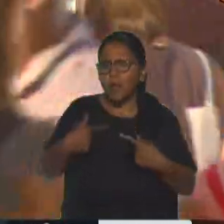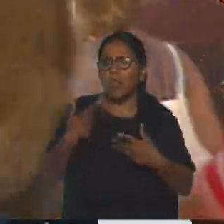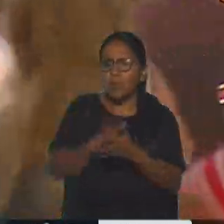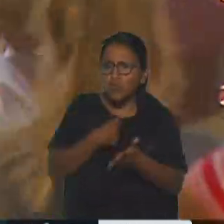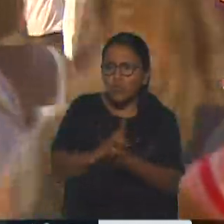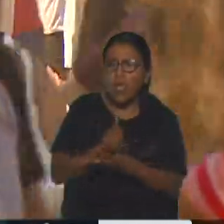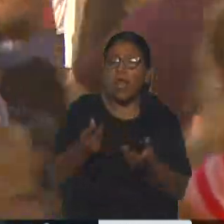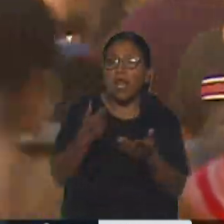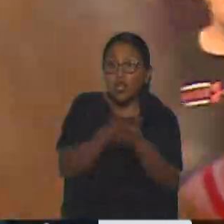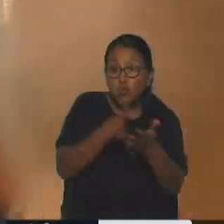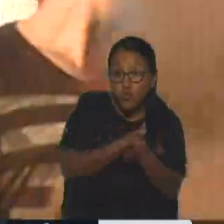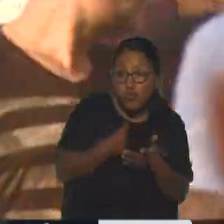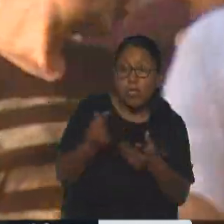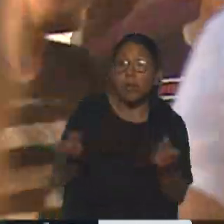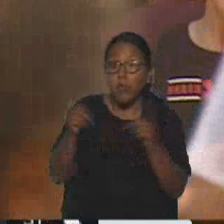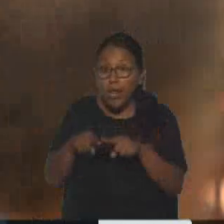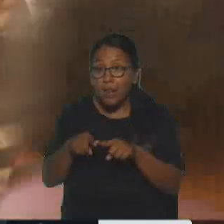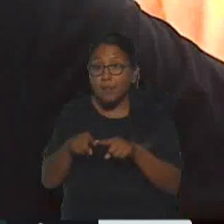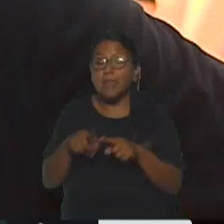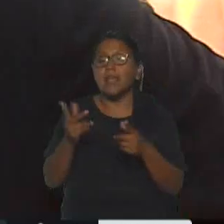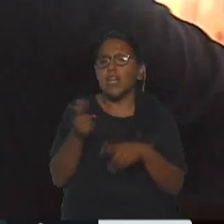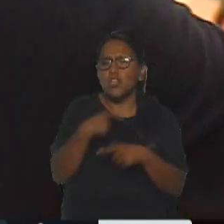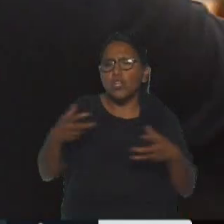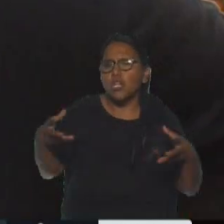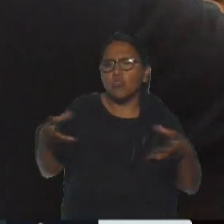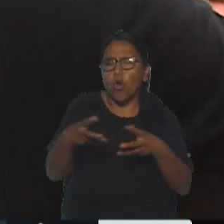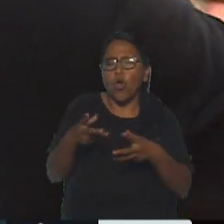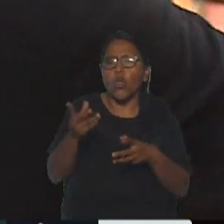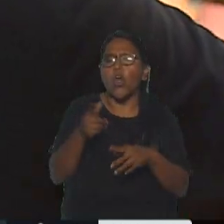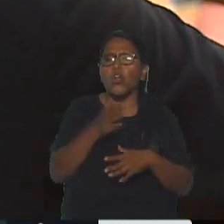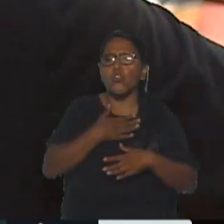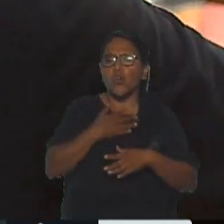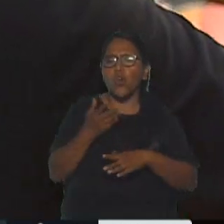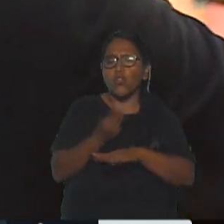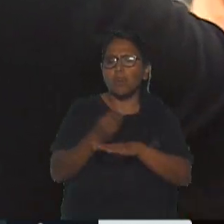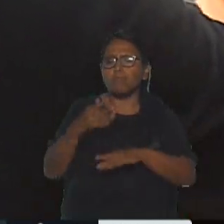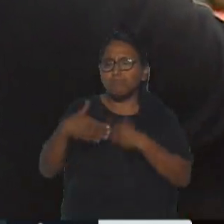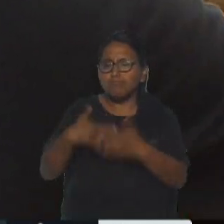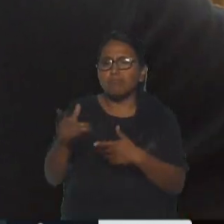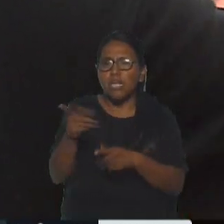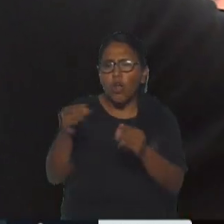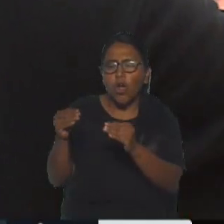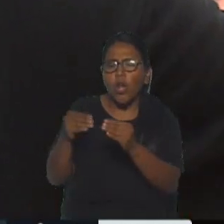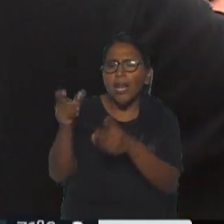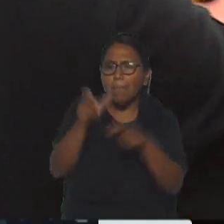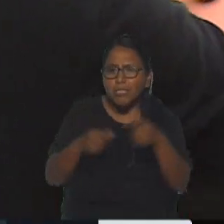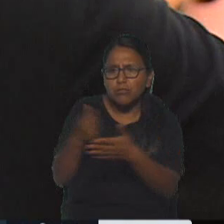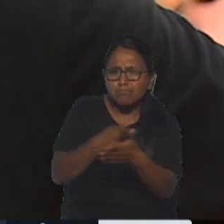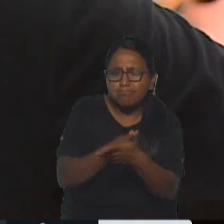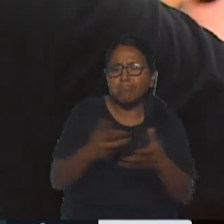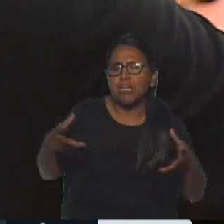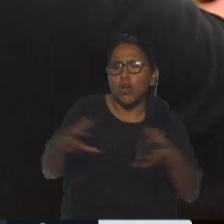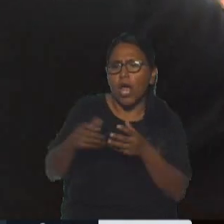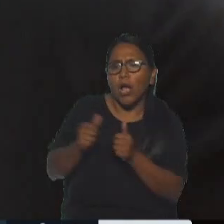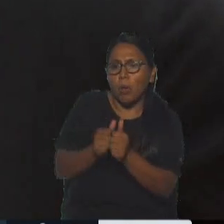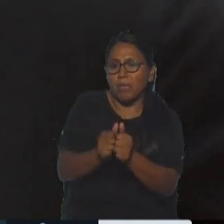luchar, el lucha y vuelve lo construimos entre todos, no entre los dirigentes nos ponemos la cabeza, pero tienen todos los militantes que acompañarnos en esta gran cruzada,